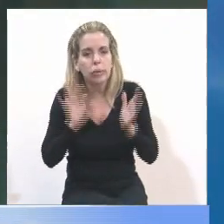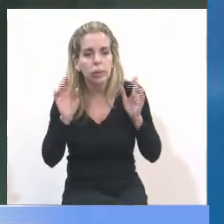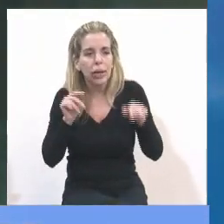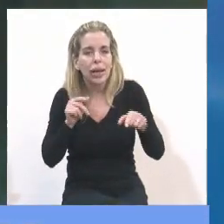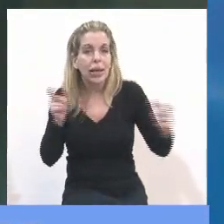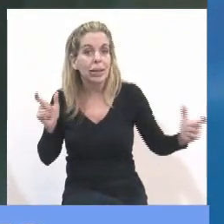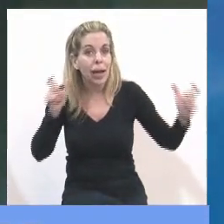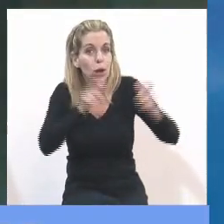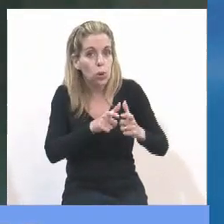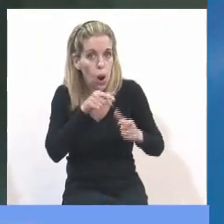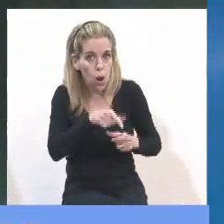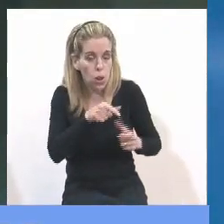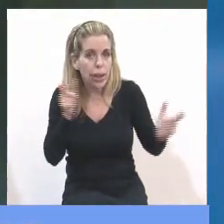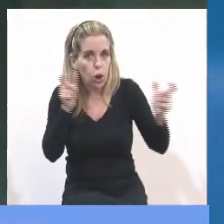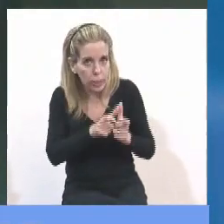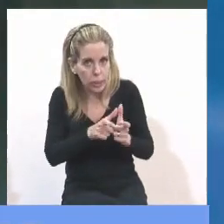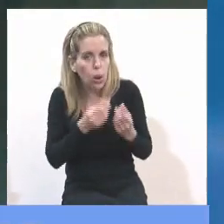en esa comisión